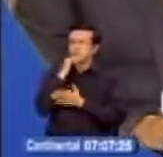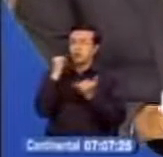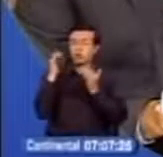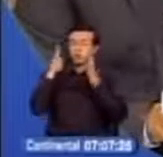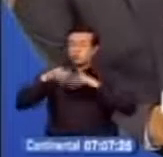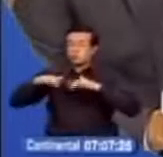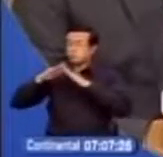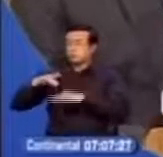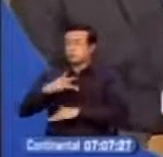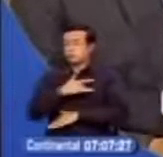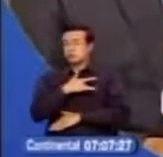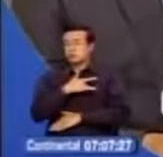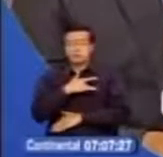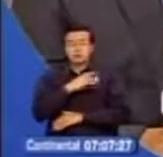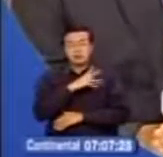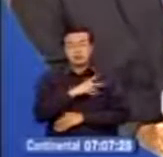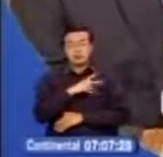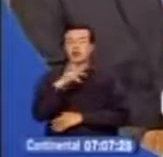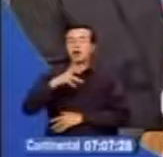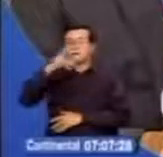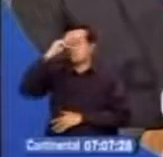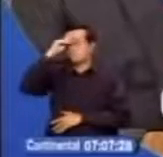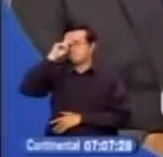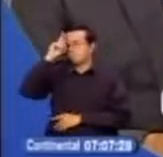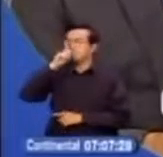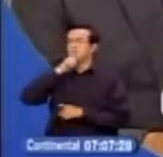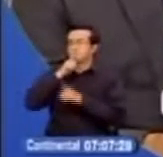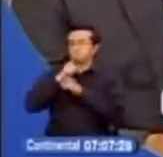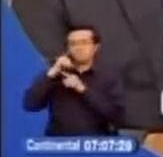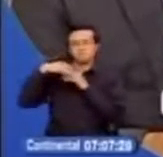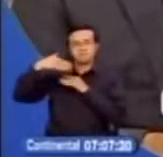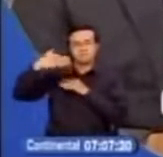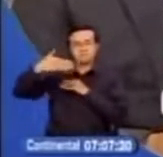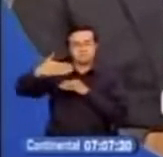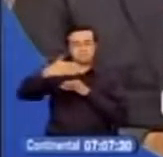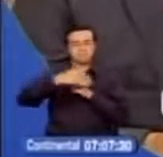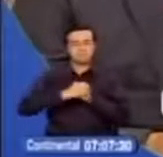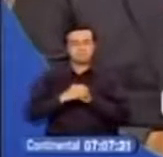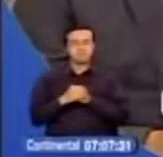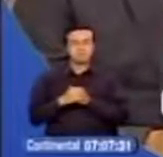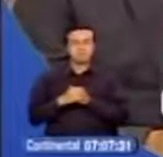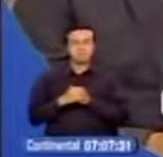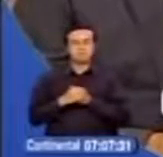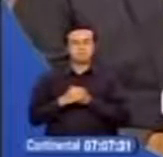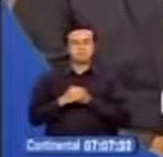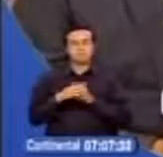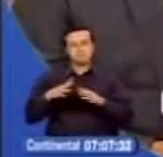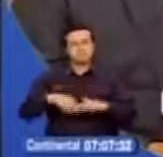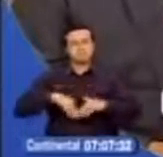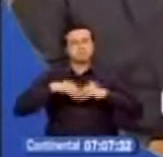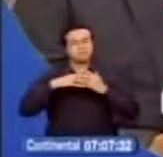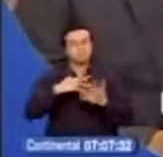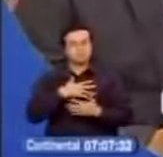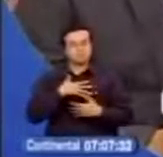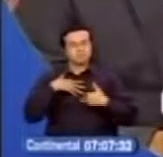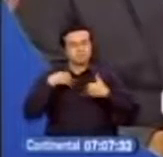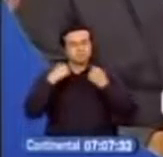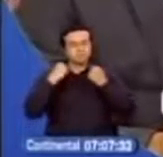nos ha conmovido profundamente a todos para de aquí poder sacar fuerzas que nos